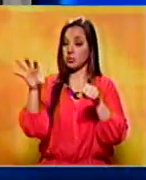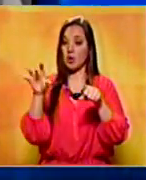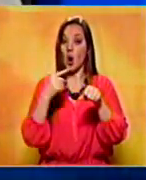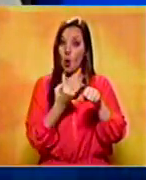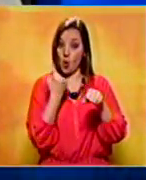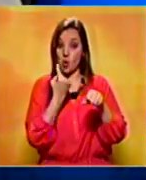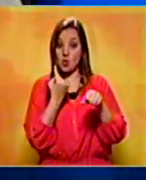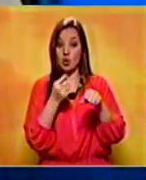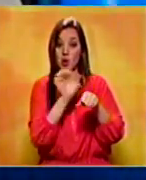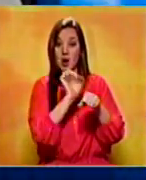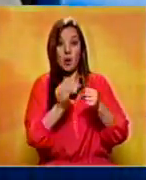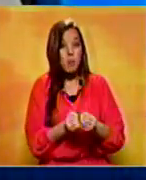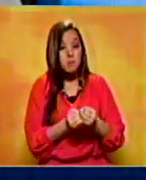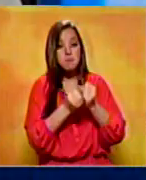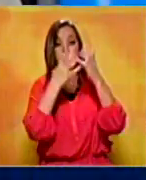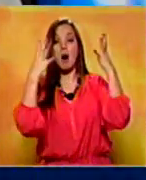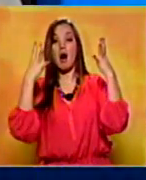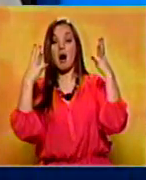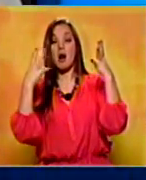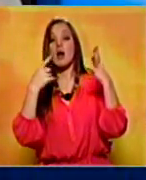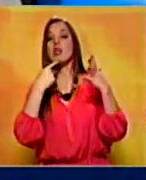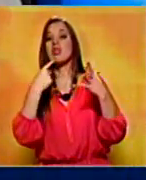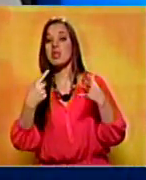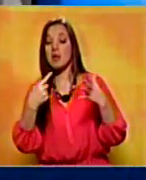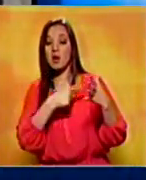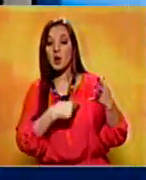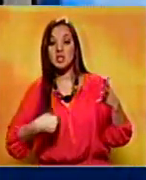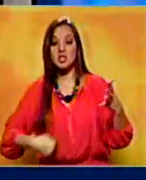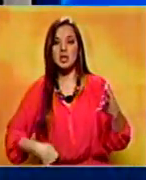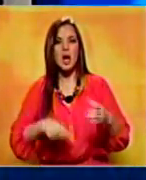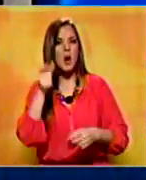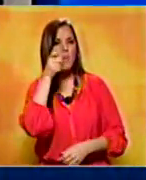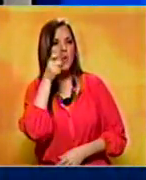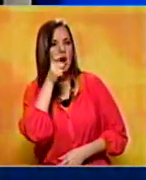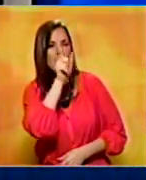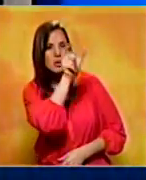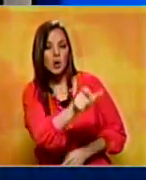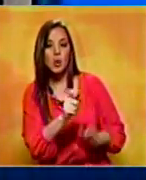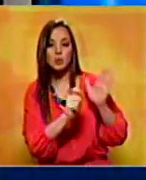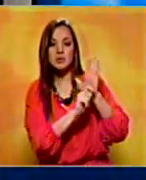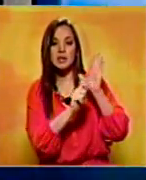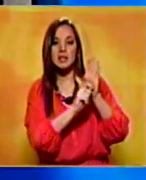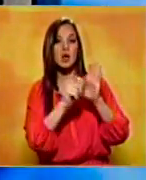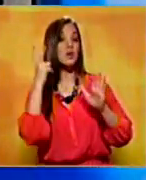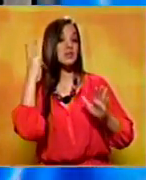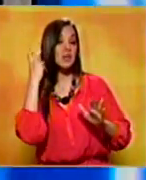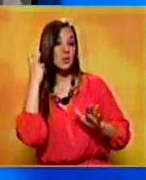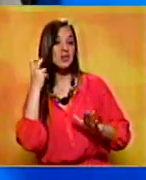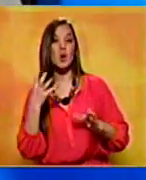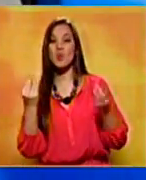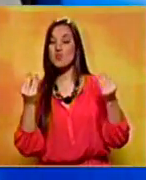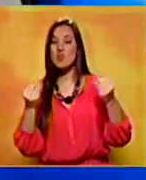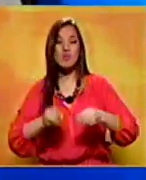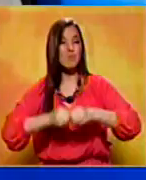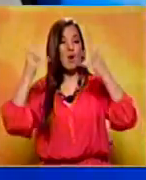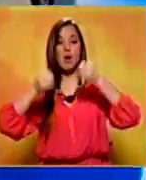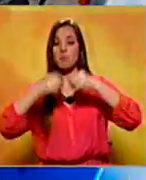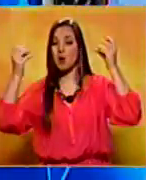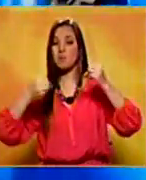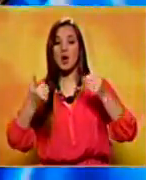estalló, indicó la agencia china, citando un testigo según el cual se escucharon una docena de